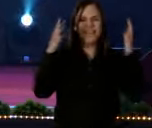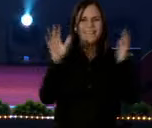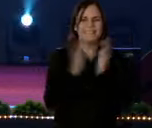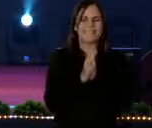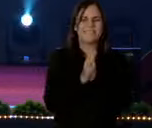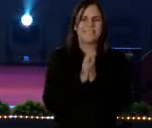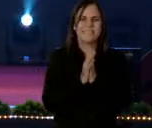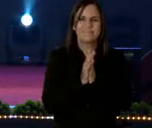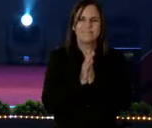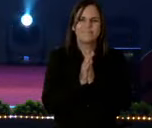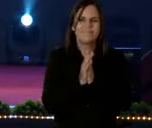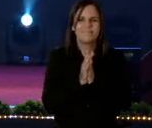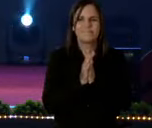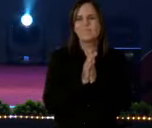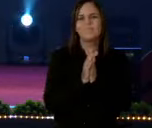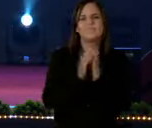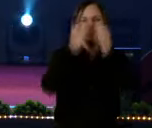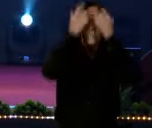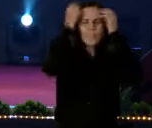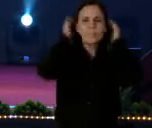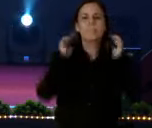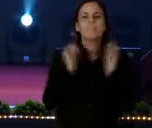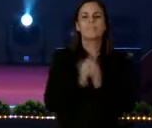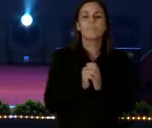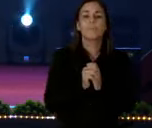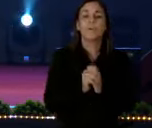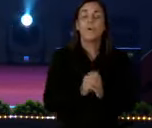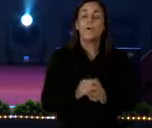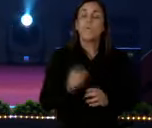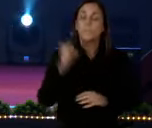Y no podemos pasar por alto que un día como hoy